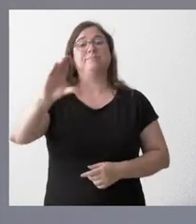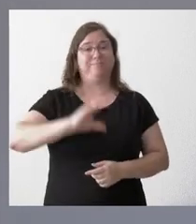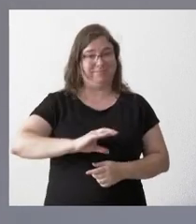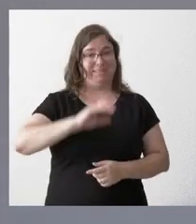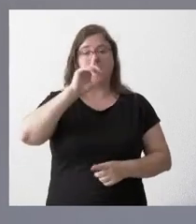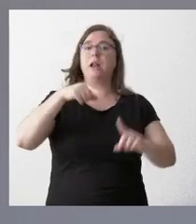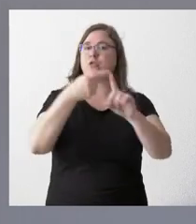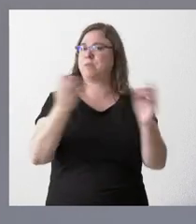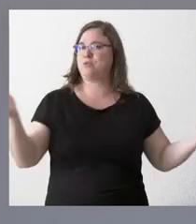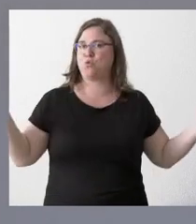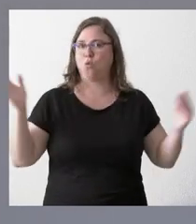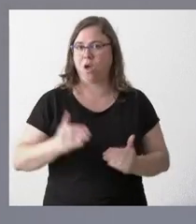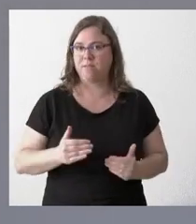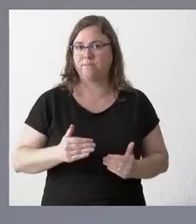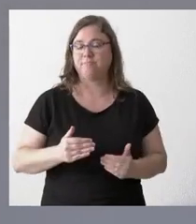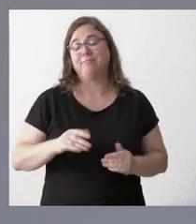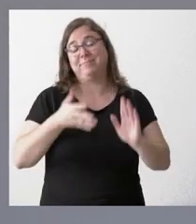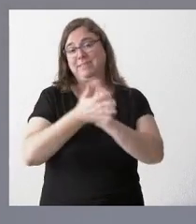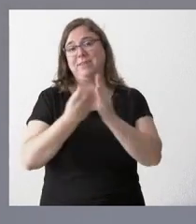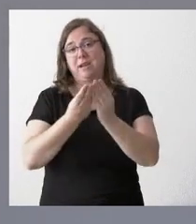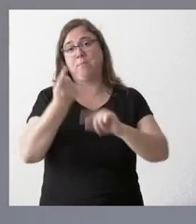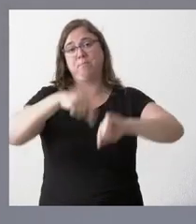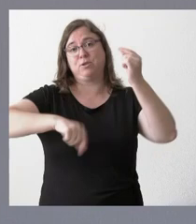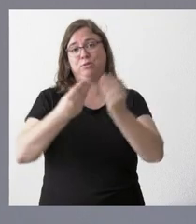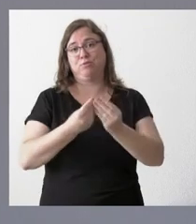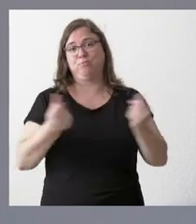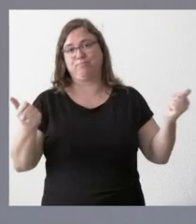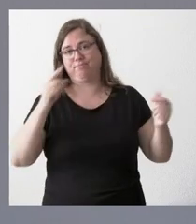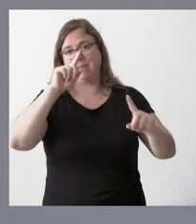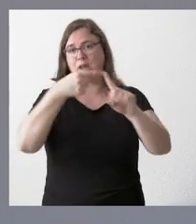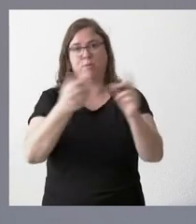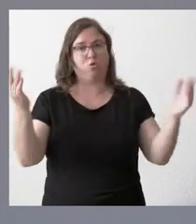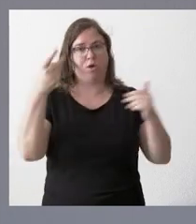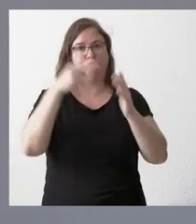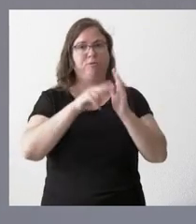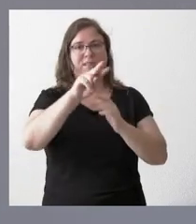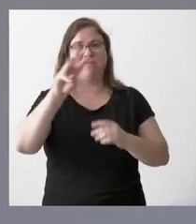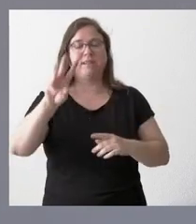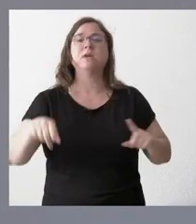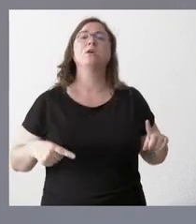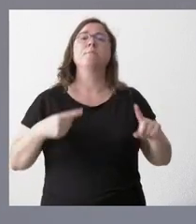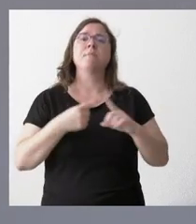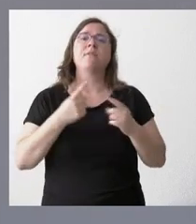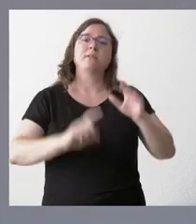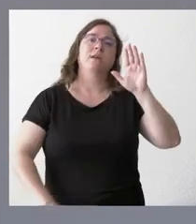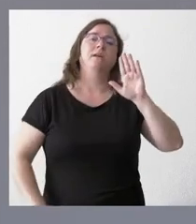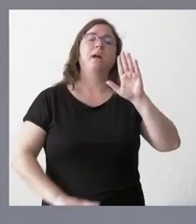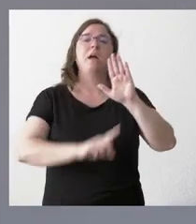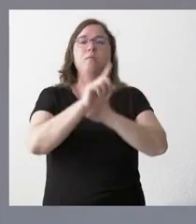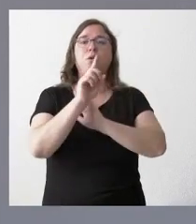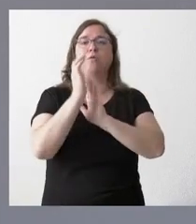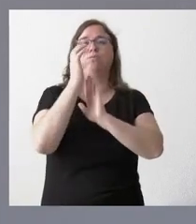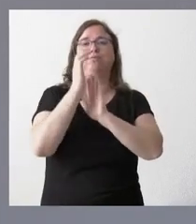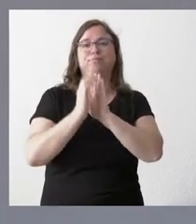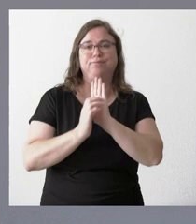próximo. Por tanto, esa cuantía desaparecerá del presupuesto de la Junta de Castilla y León para el año 23. Y tendríamos la evolución descendente